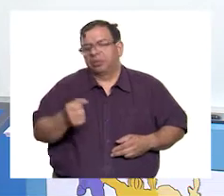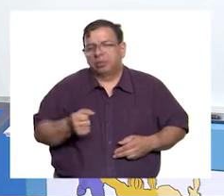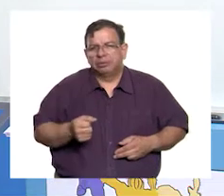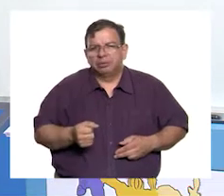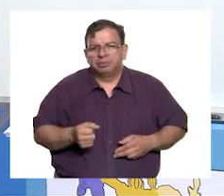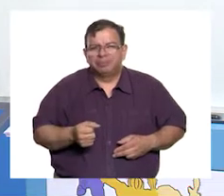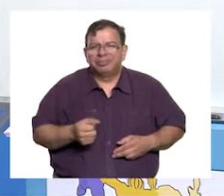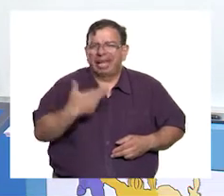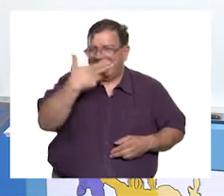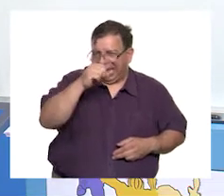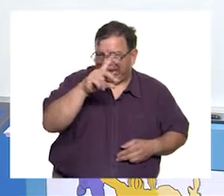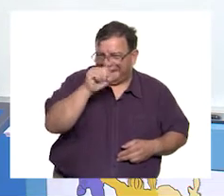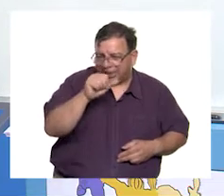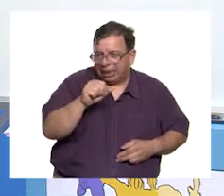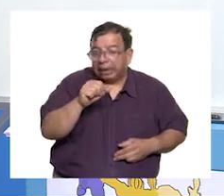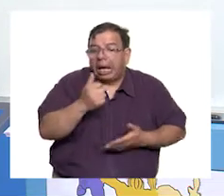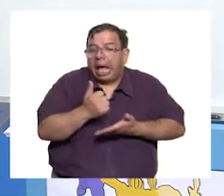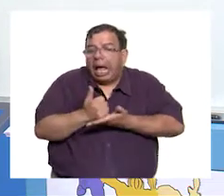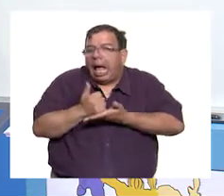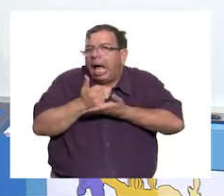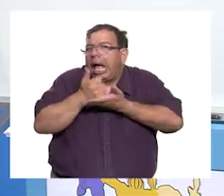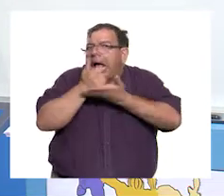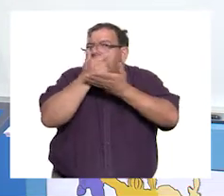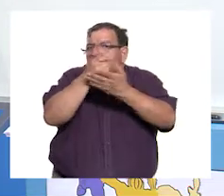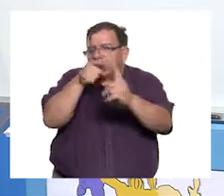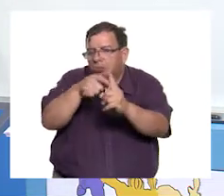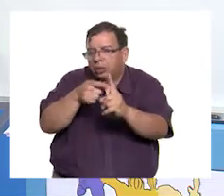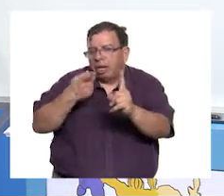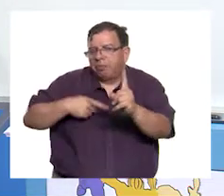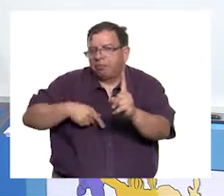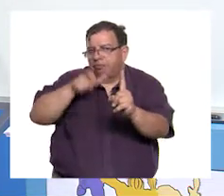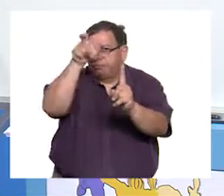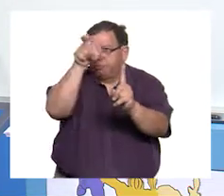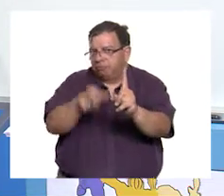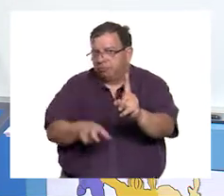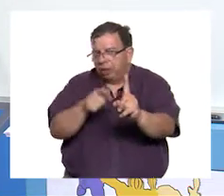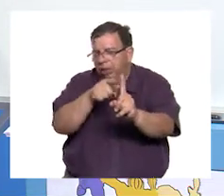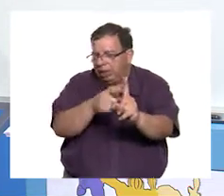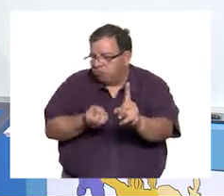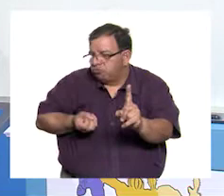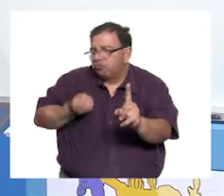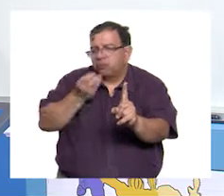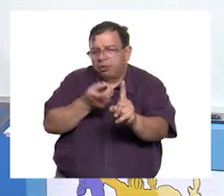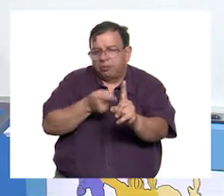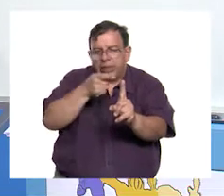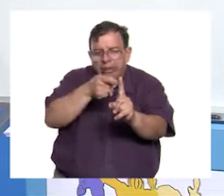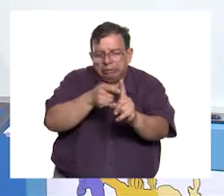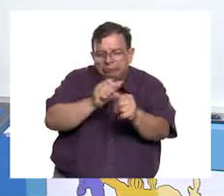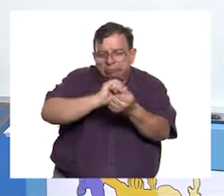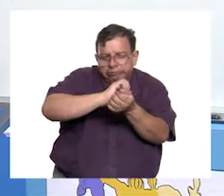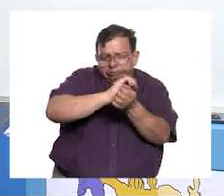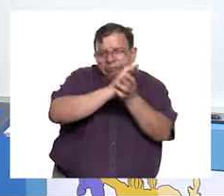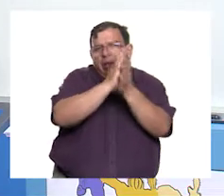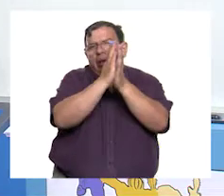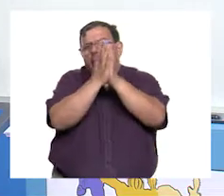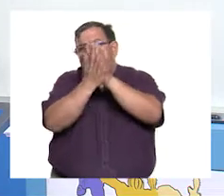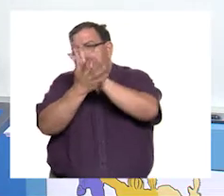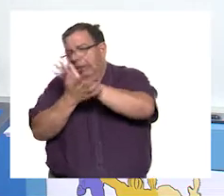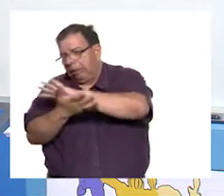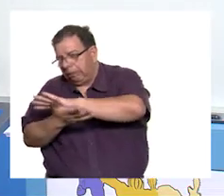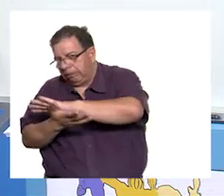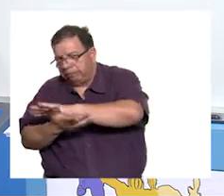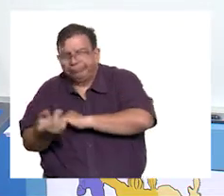hada es la ayudante del personaje principal, quien le otorga los medios para transformar su situación y castiga